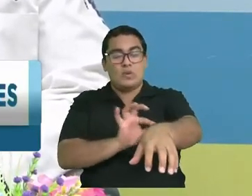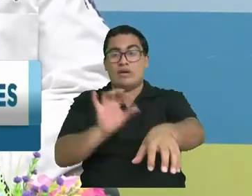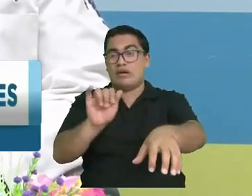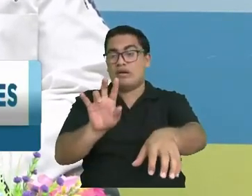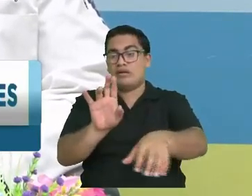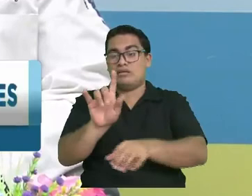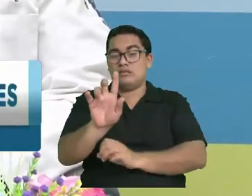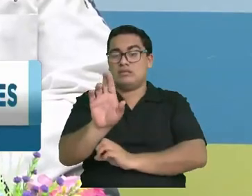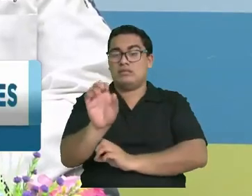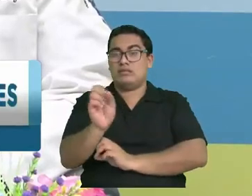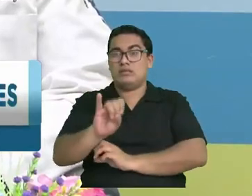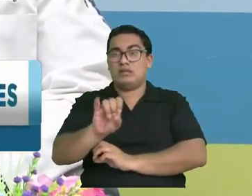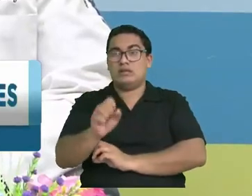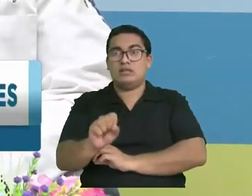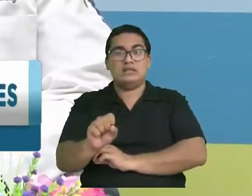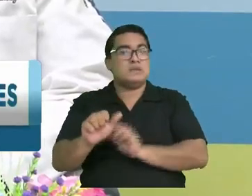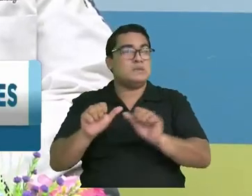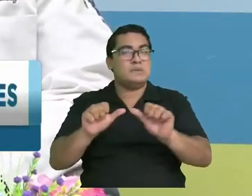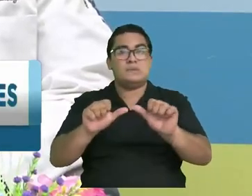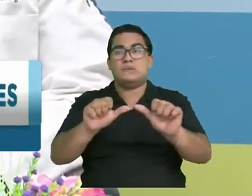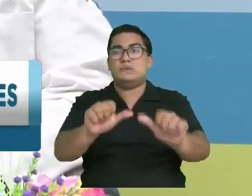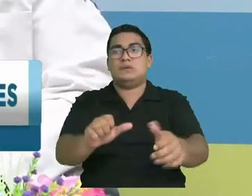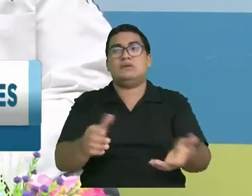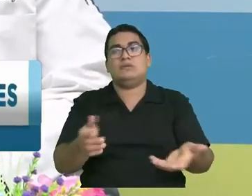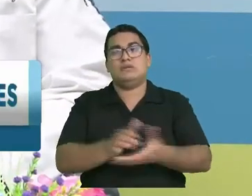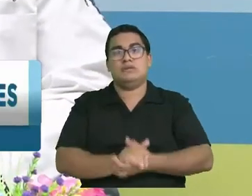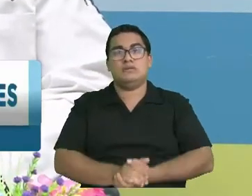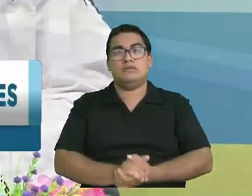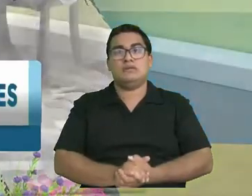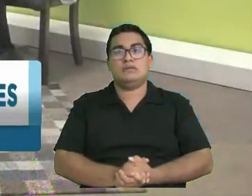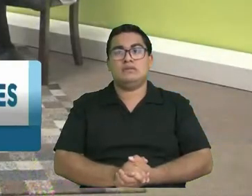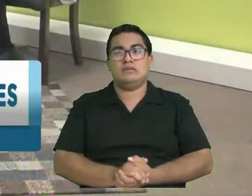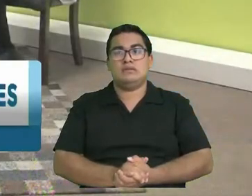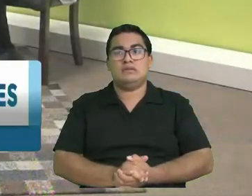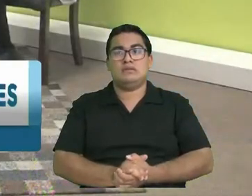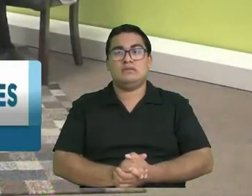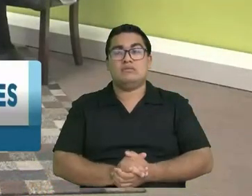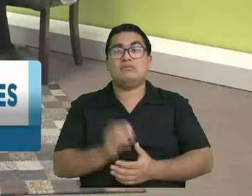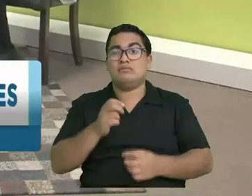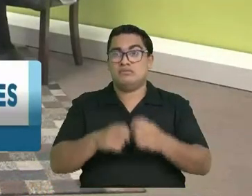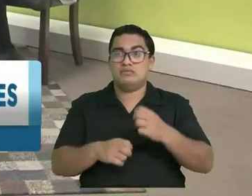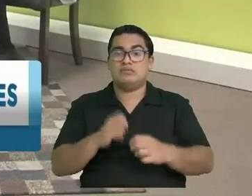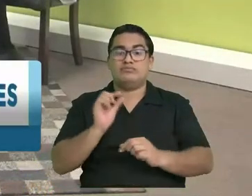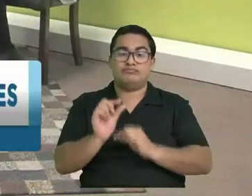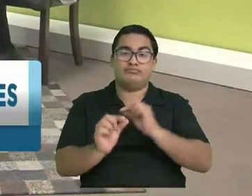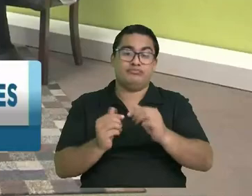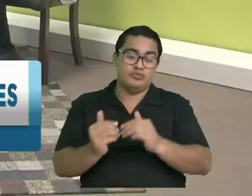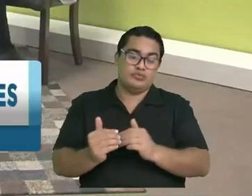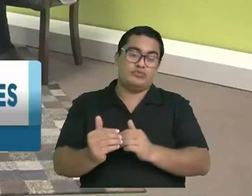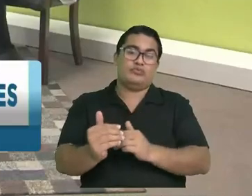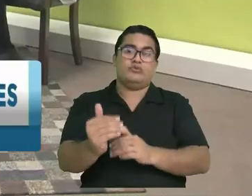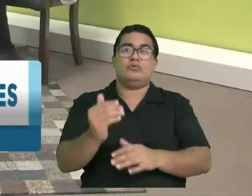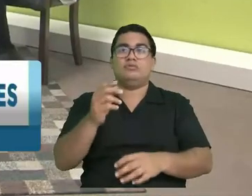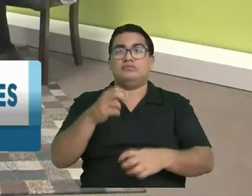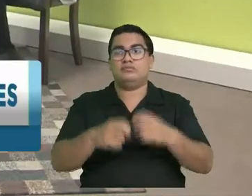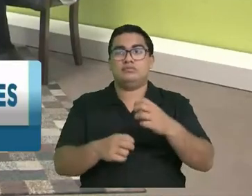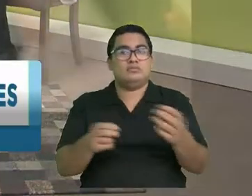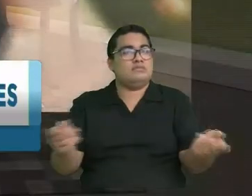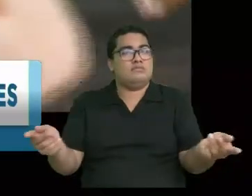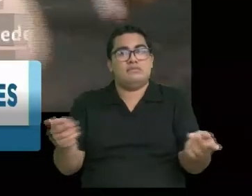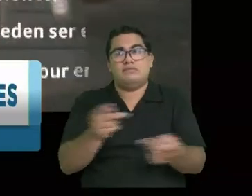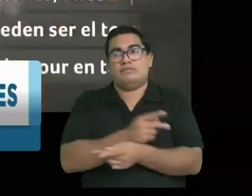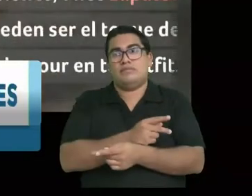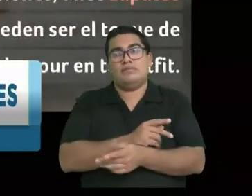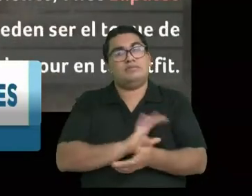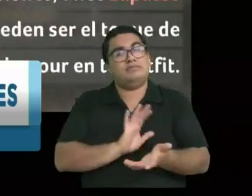vez establecida no tiene regresión. Es al revés, más bien es progresión. Va a ir avanzando, avanzando hasta que esa articulación